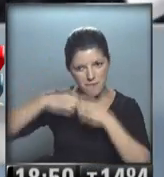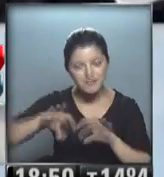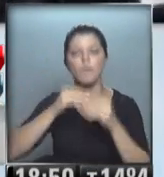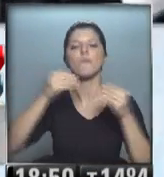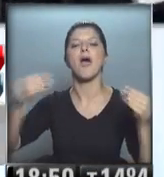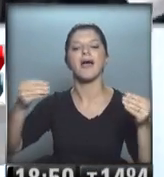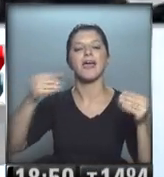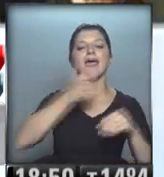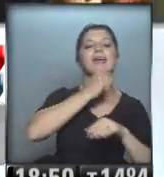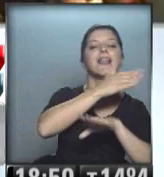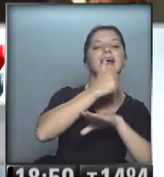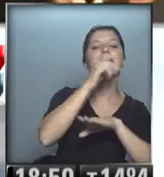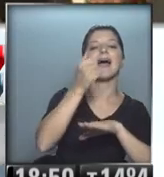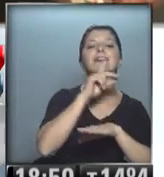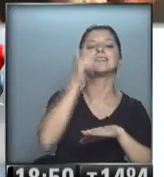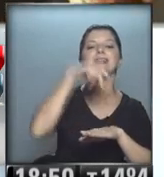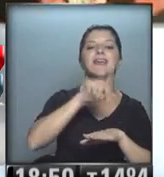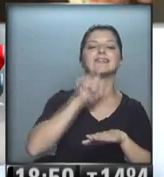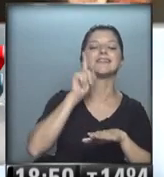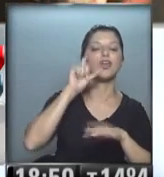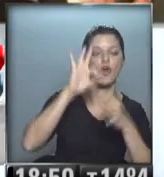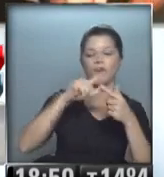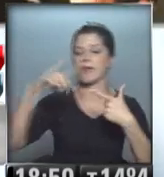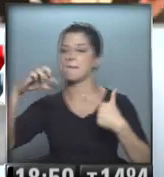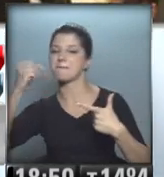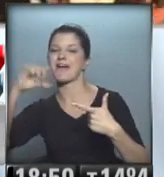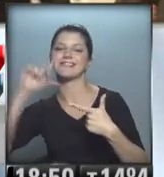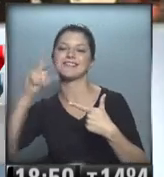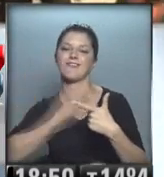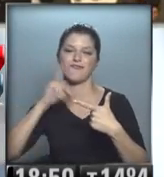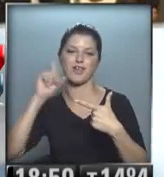el Atlántico y el Pacífico.